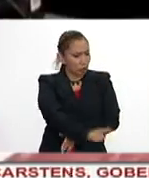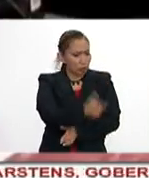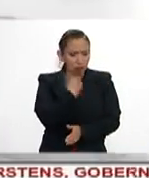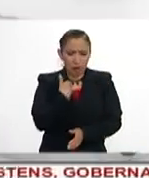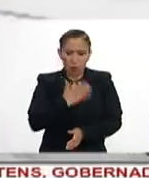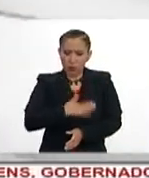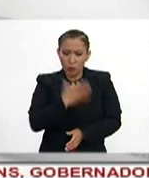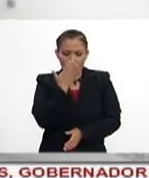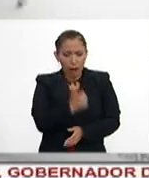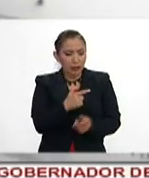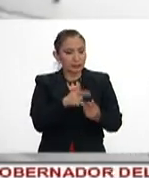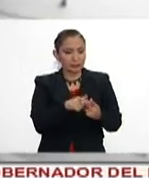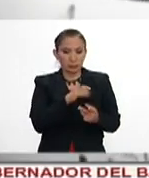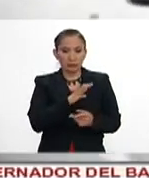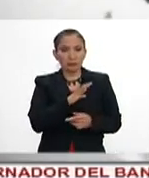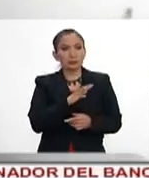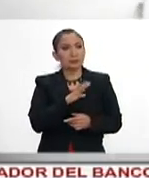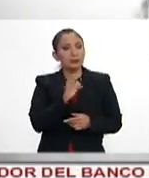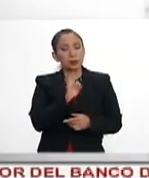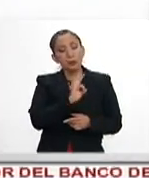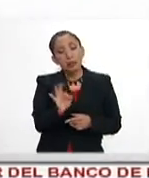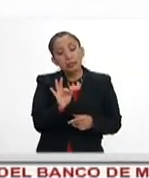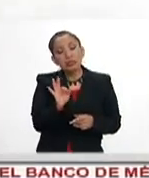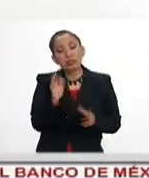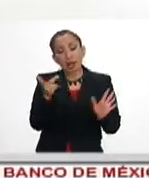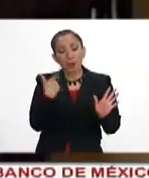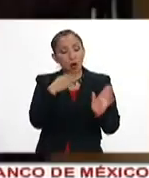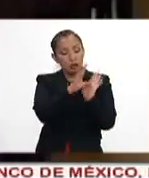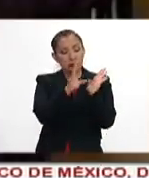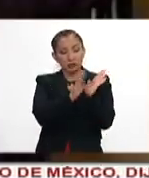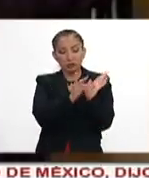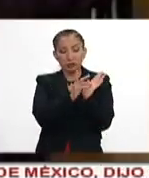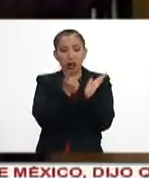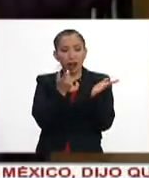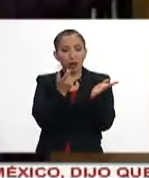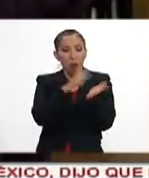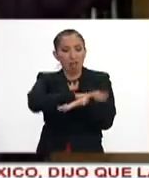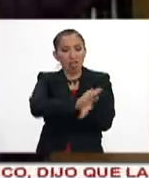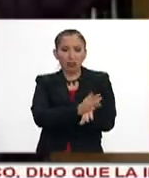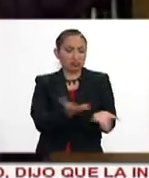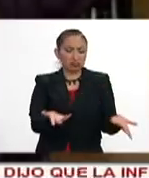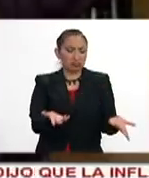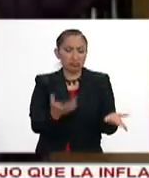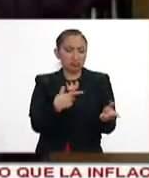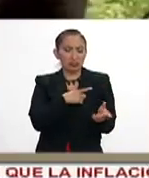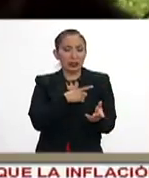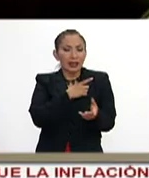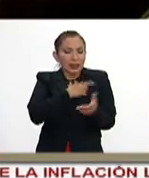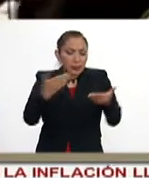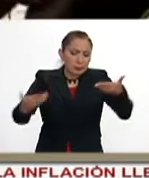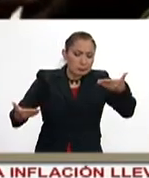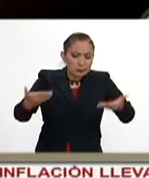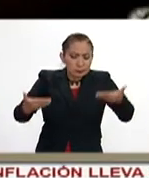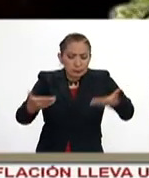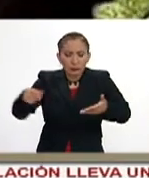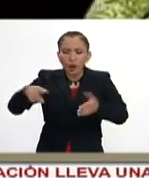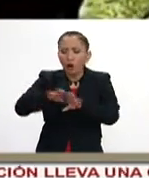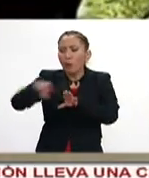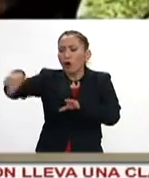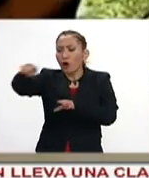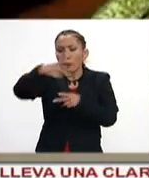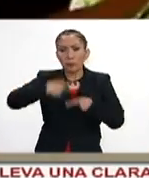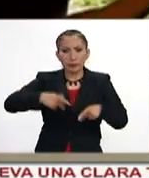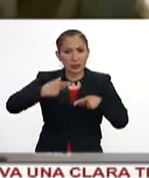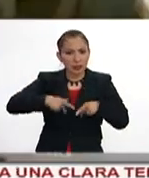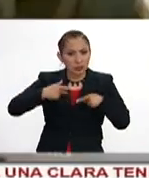ciertas disposiciones pueden ser definidas como inconstitucionales, ¿no? Entonces habrá que ver cómo la sociedad